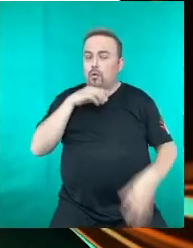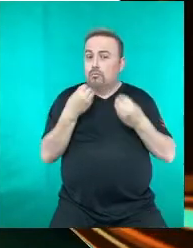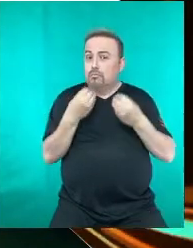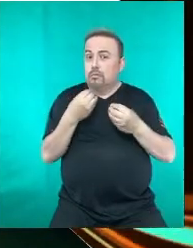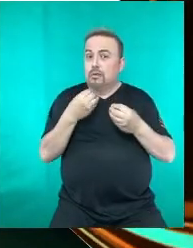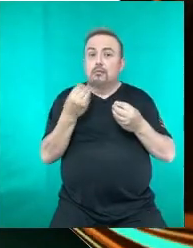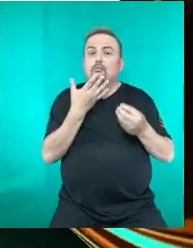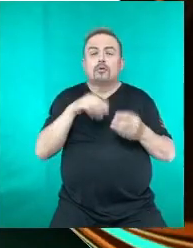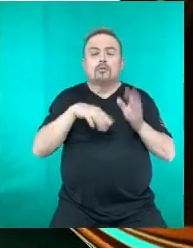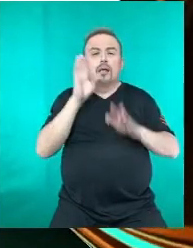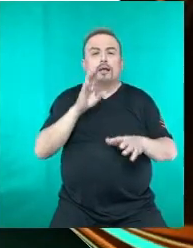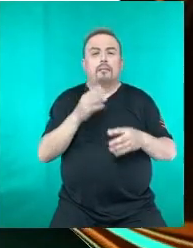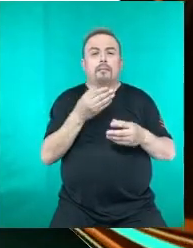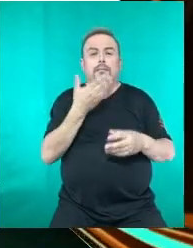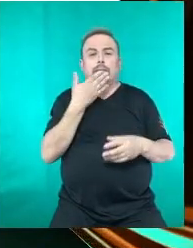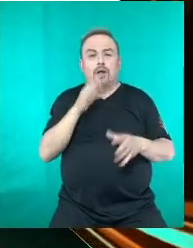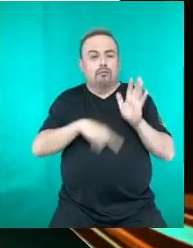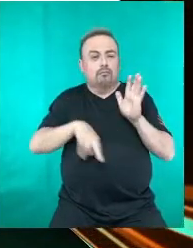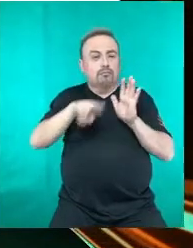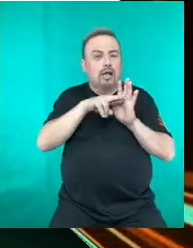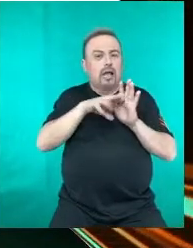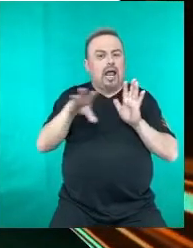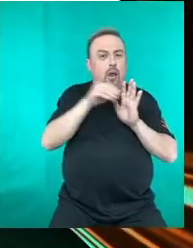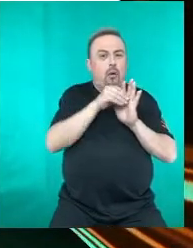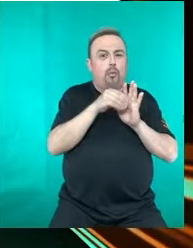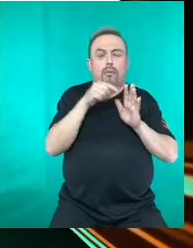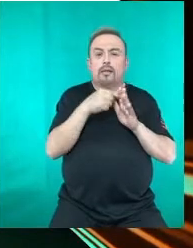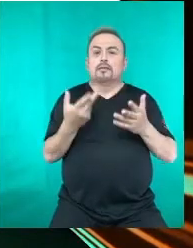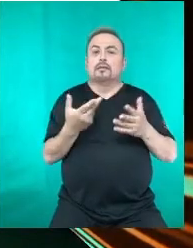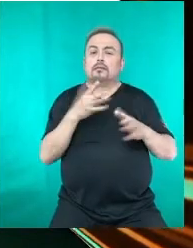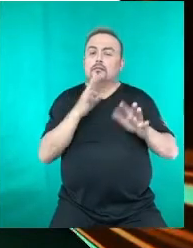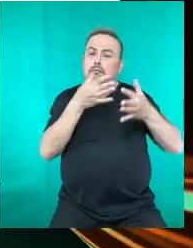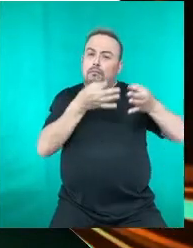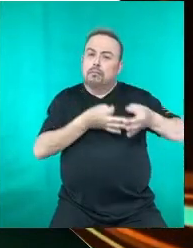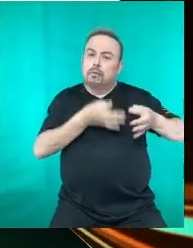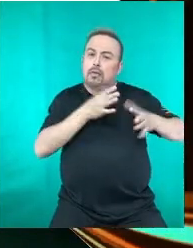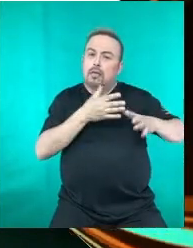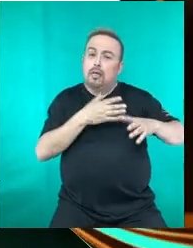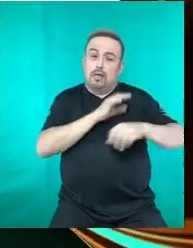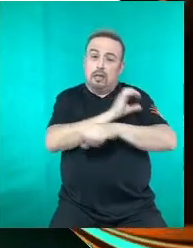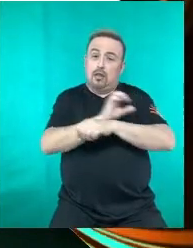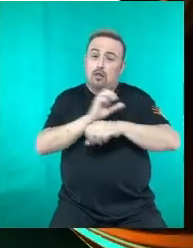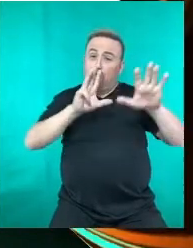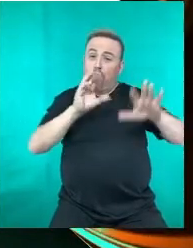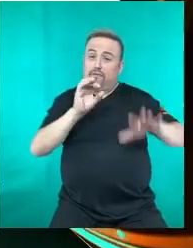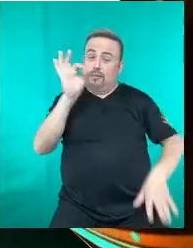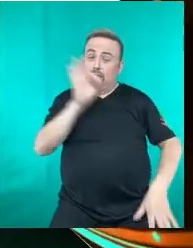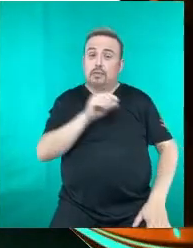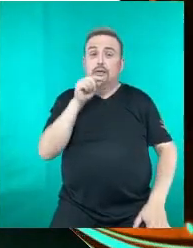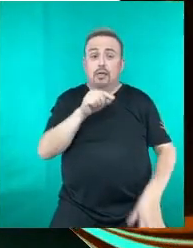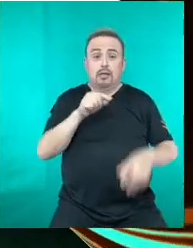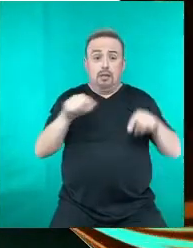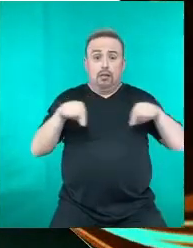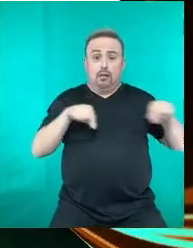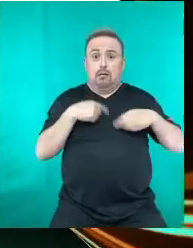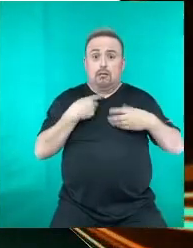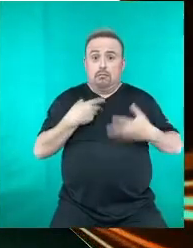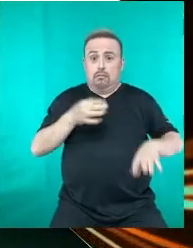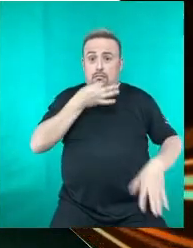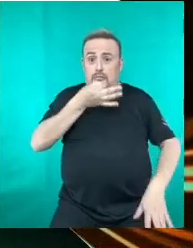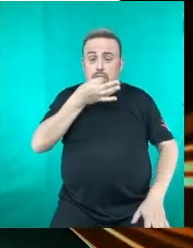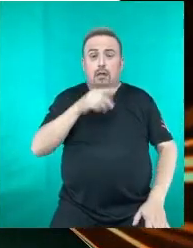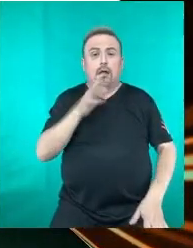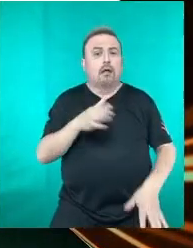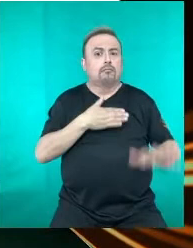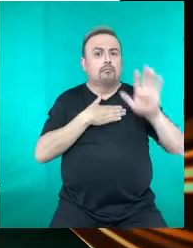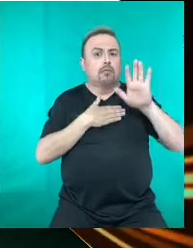tiene mucha mejor recuperación, yo diría, aquí pusimos promedio recuperación de energía 90%, estos equipos que les voy a mencionar prometen hasta